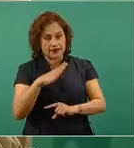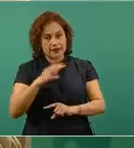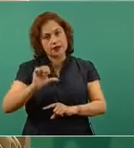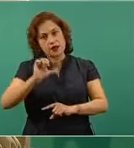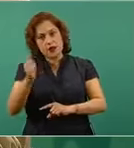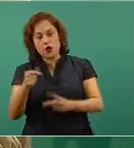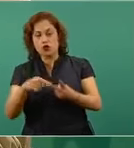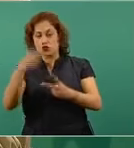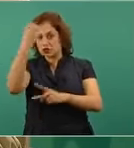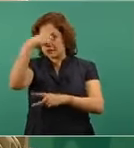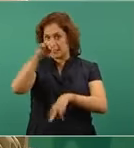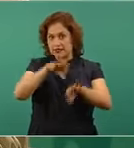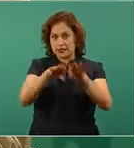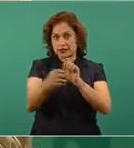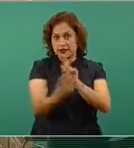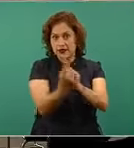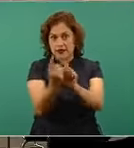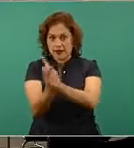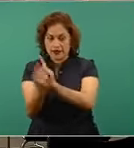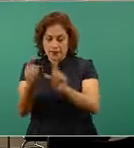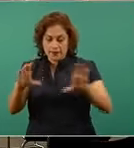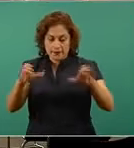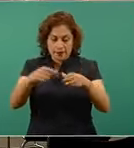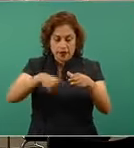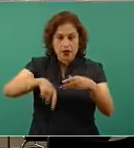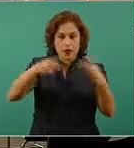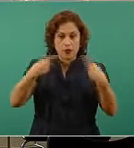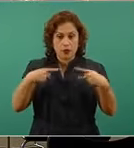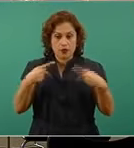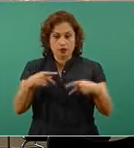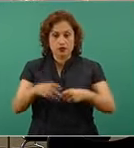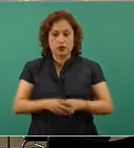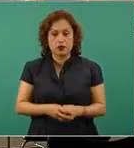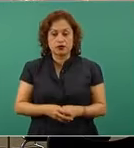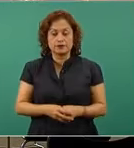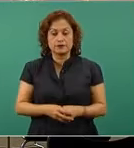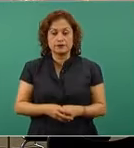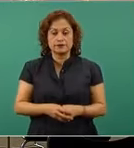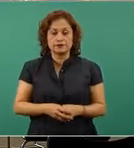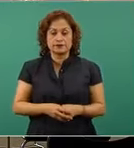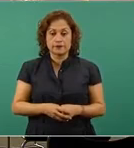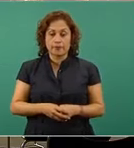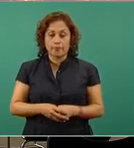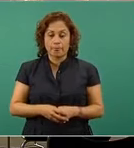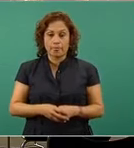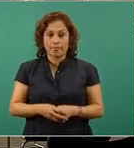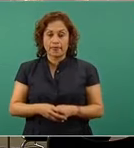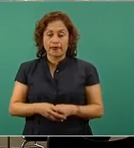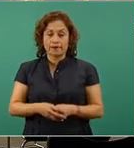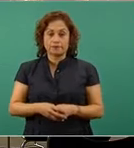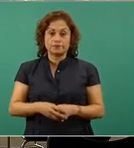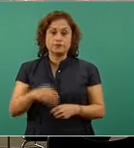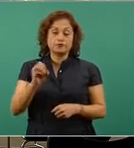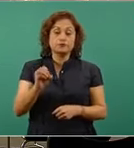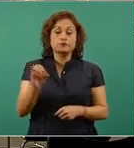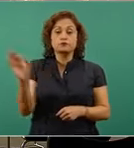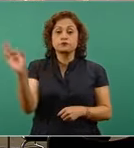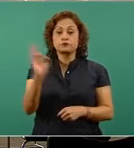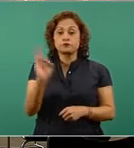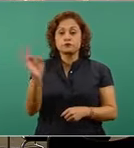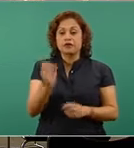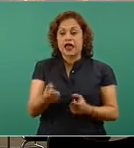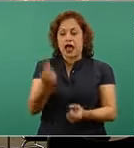de trabajo con la gente comunitaria, pero tal vez con menor conocimiento o no conocimiento